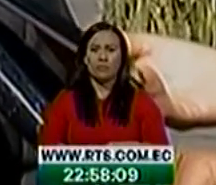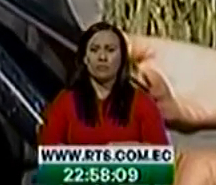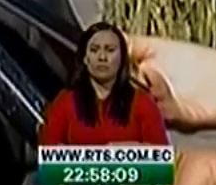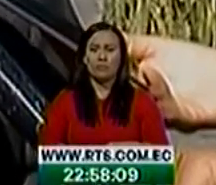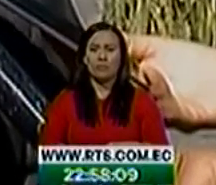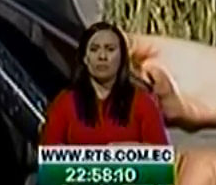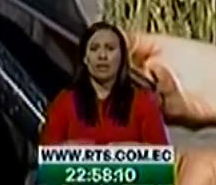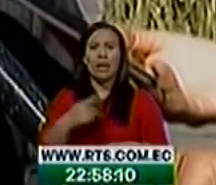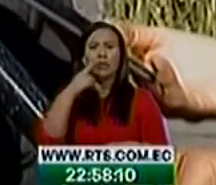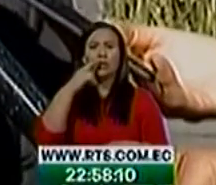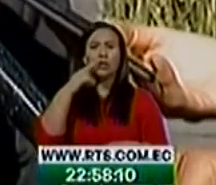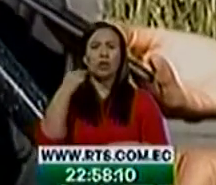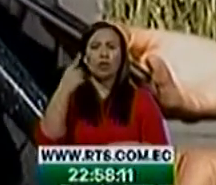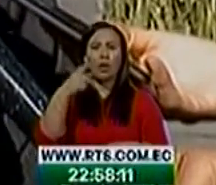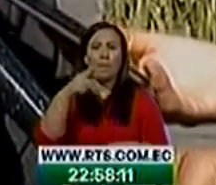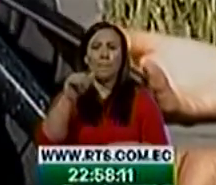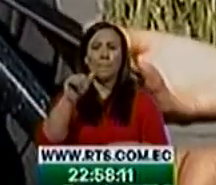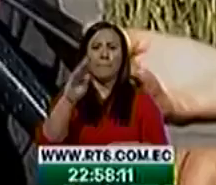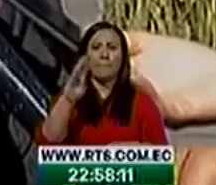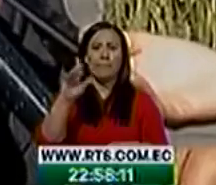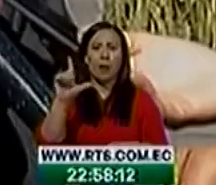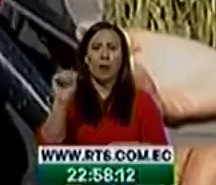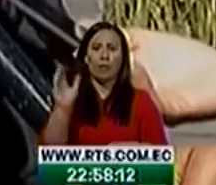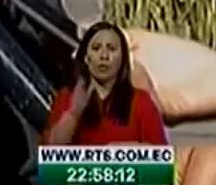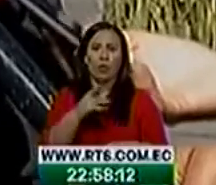El señor Pablo Romero aparece